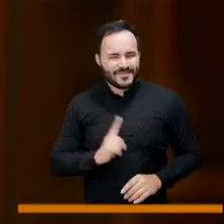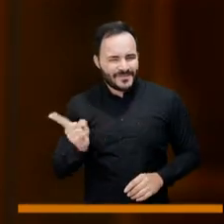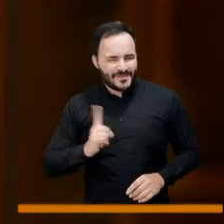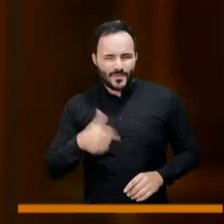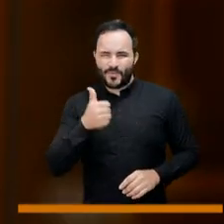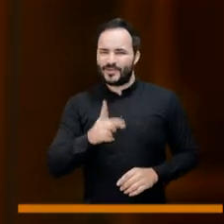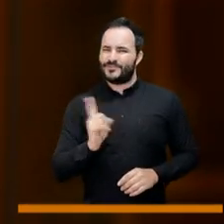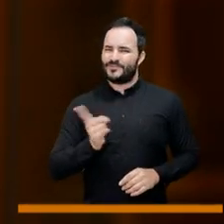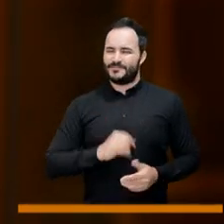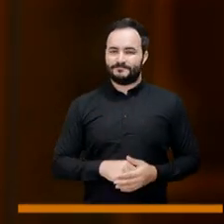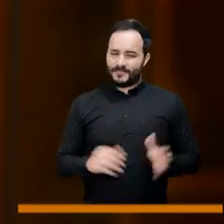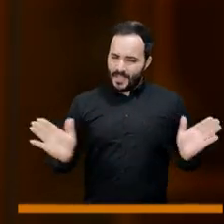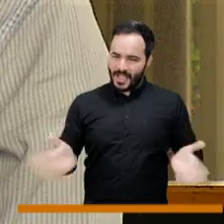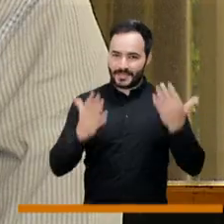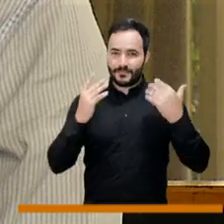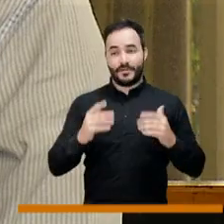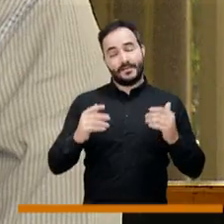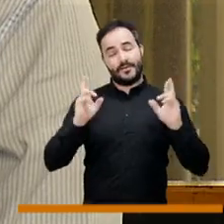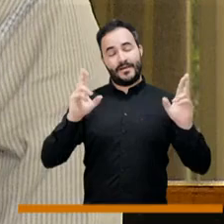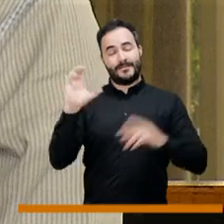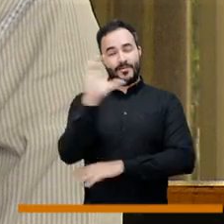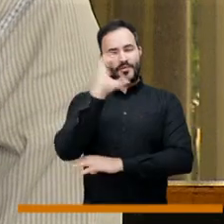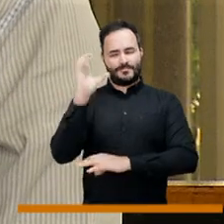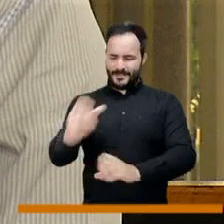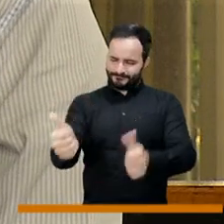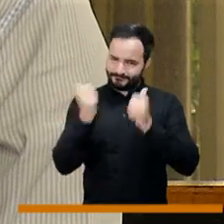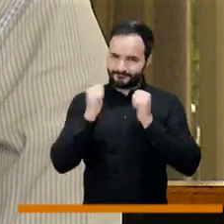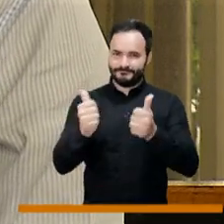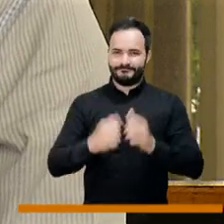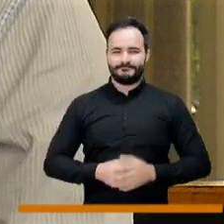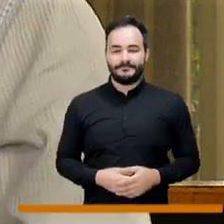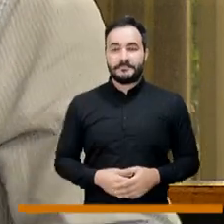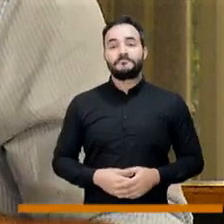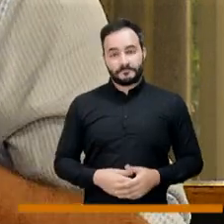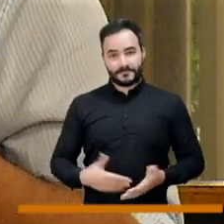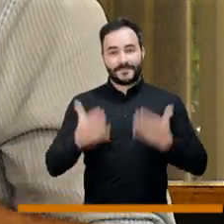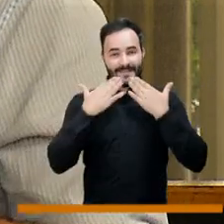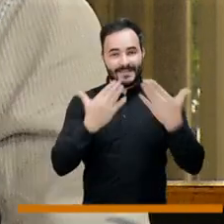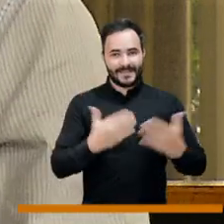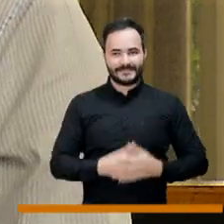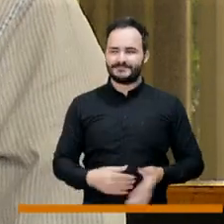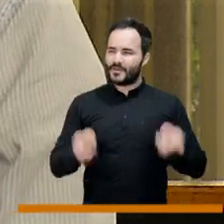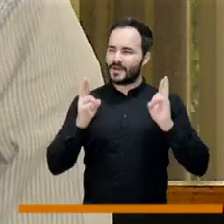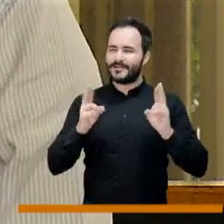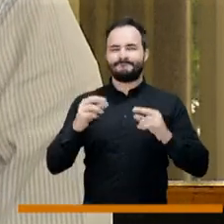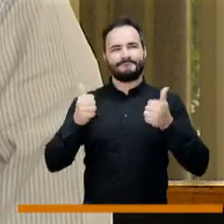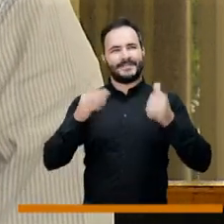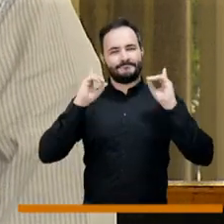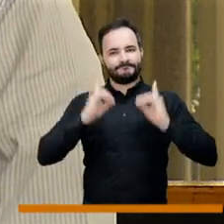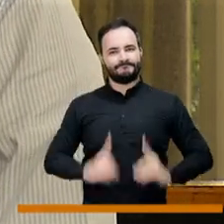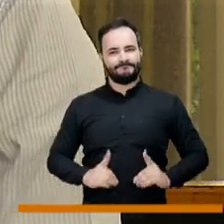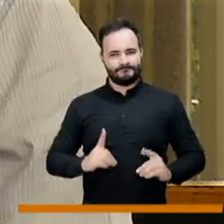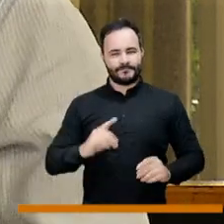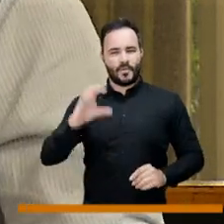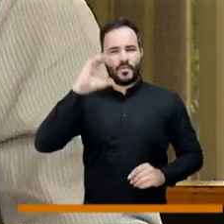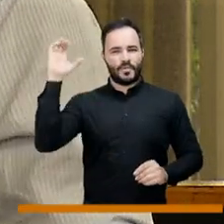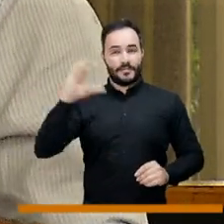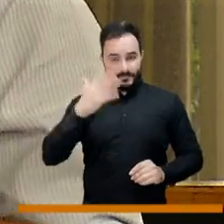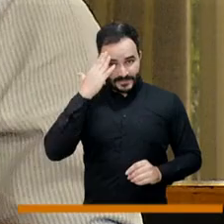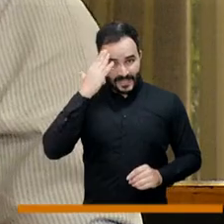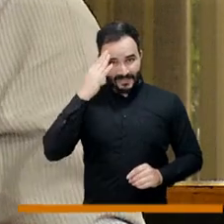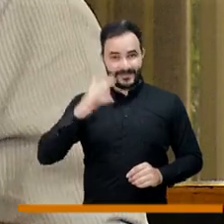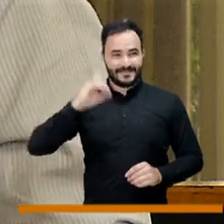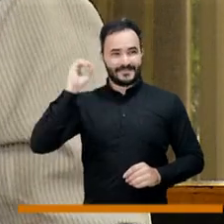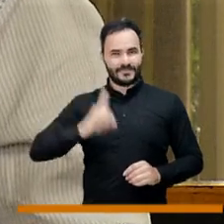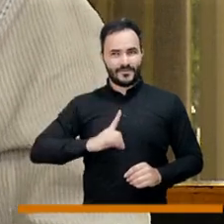consejeras. Un éxito en toda la labor y que venga lo mejor para la patria. Muchas gracias, ojalá tomemos la mejor decisión para nuestro país. Ustedes saben